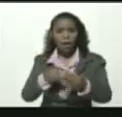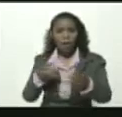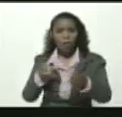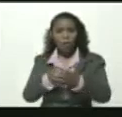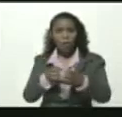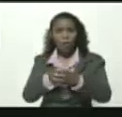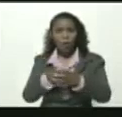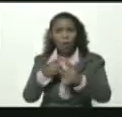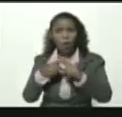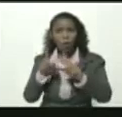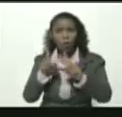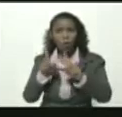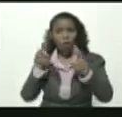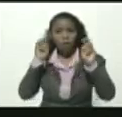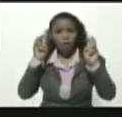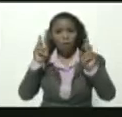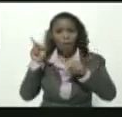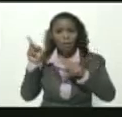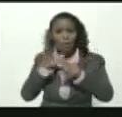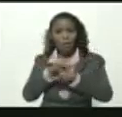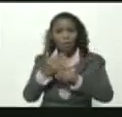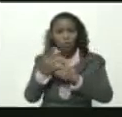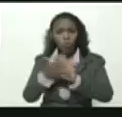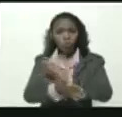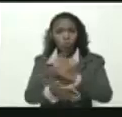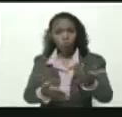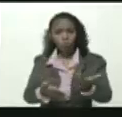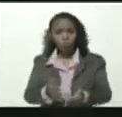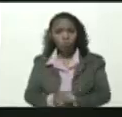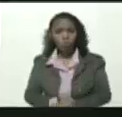en otras entidades ante esta situación?